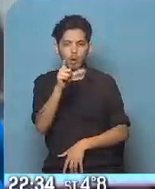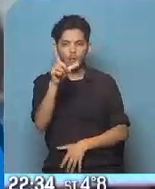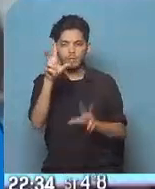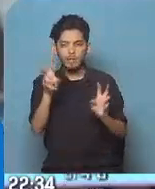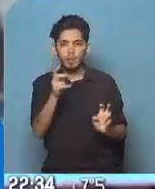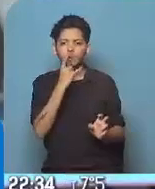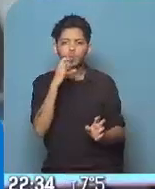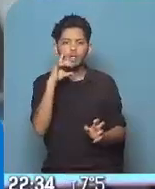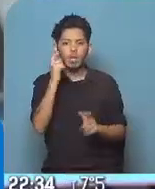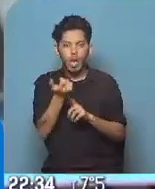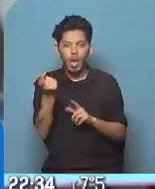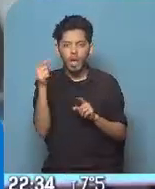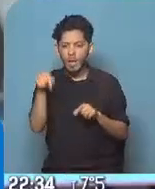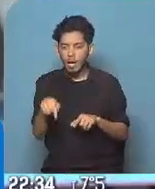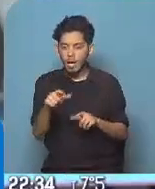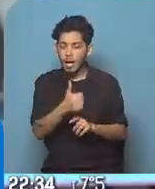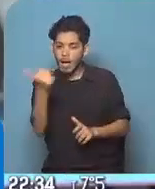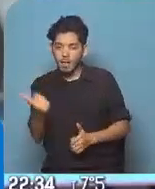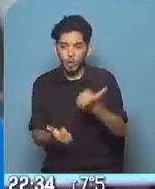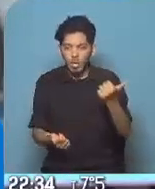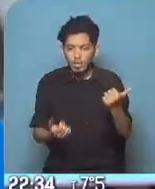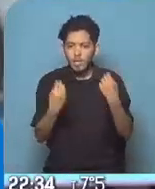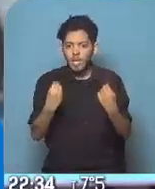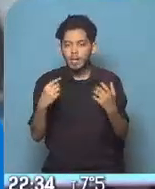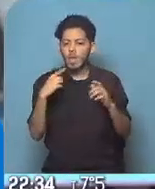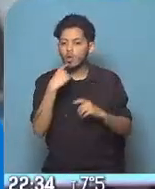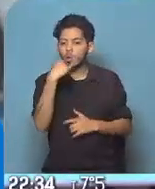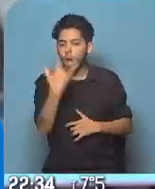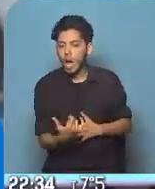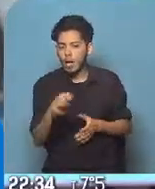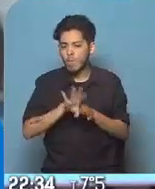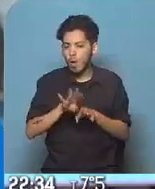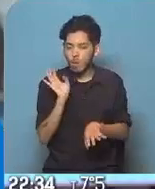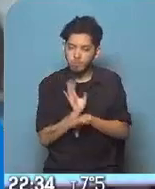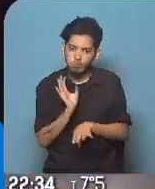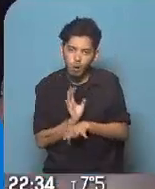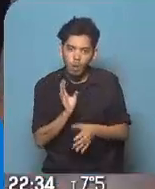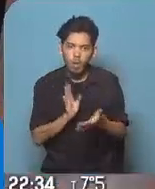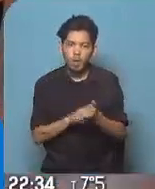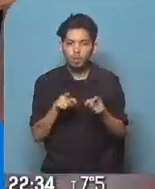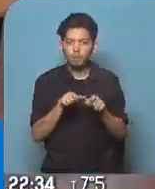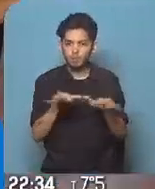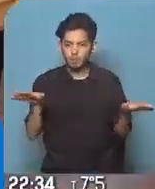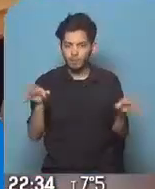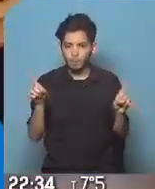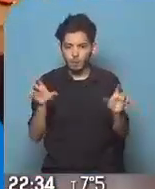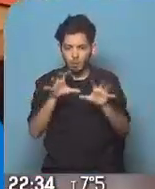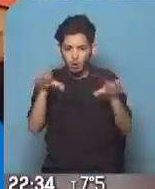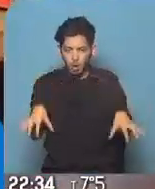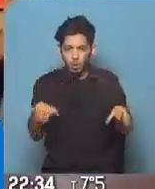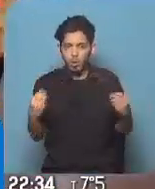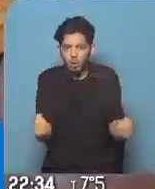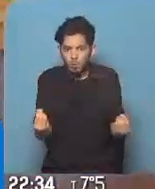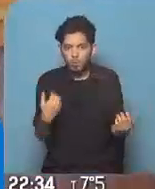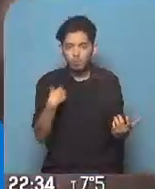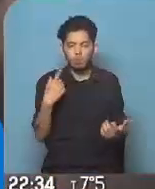pero estamos hablando este-oeste y qué deuda hay también entre lo que tiene que ver con la reunificación, José. Sí, me parece interesante retomar lo que decían Jorge y